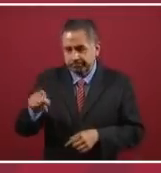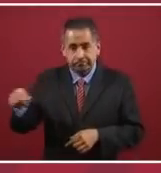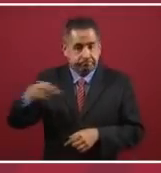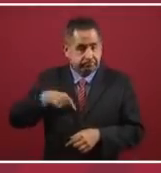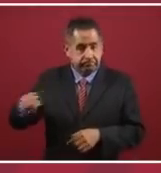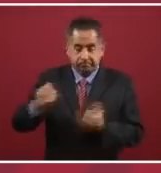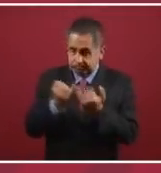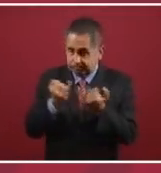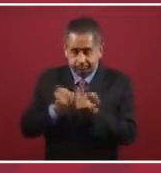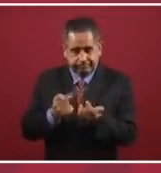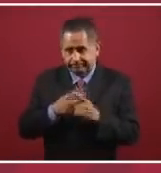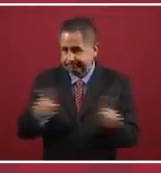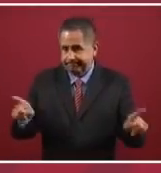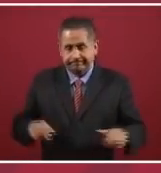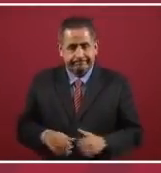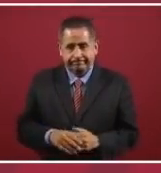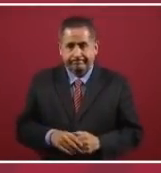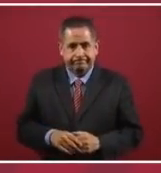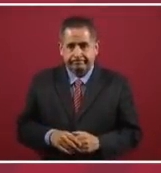no somos iguales.